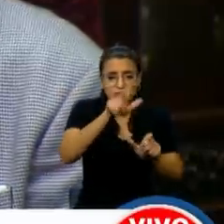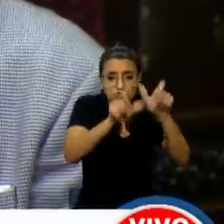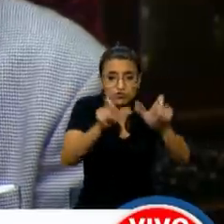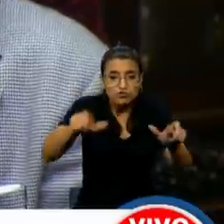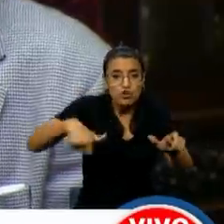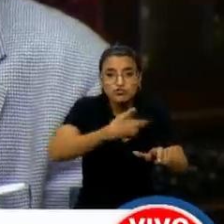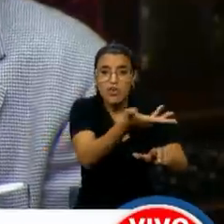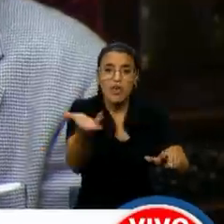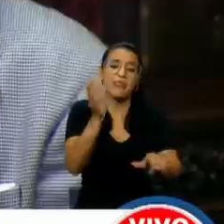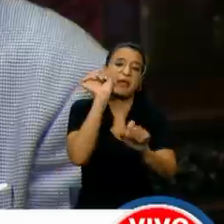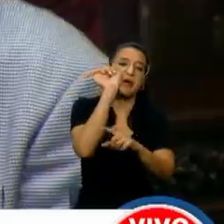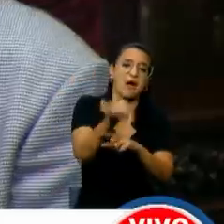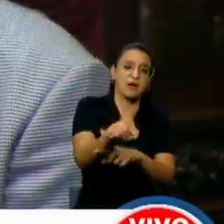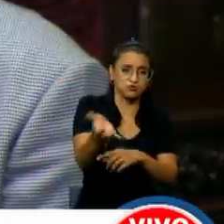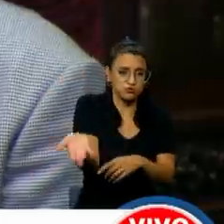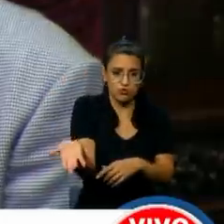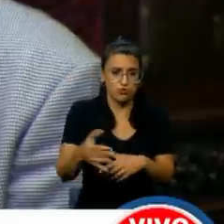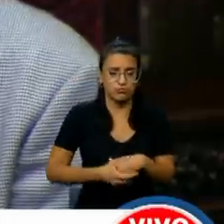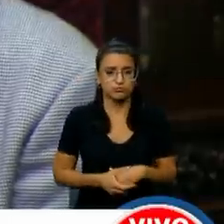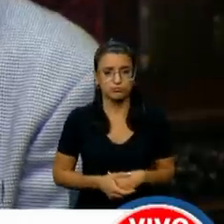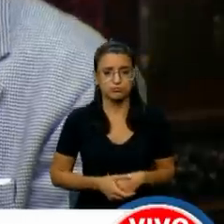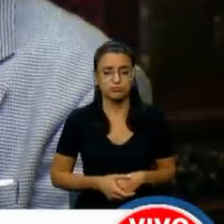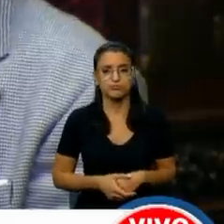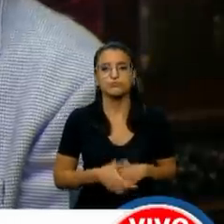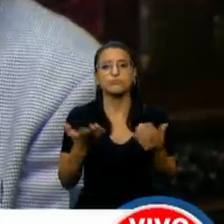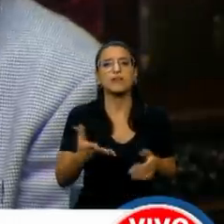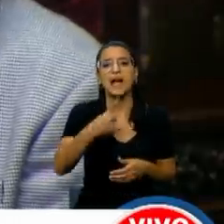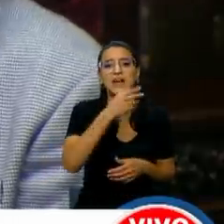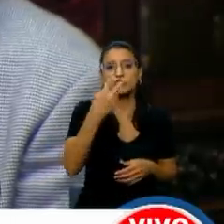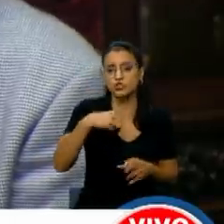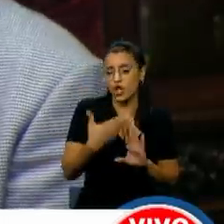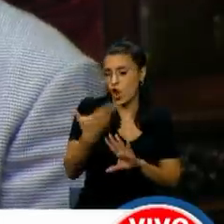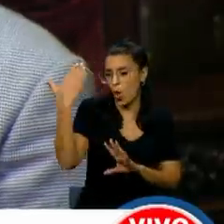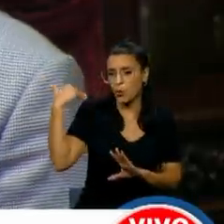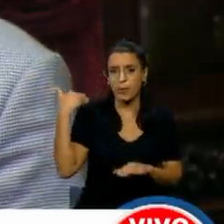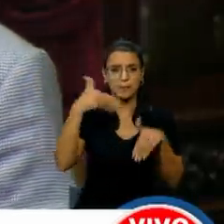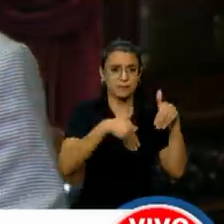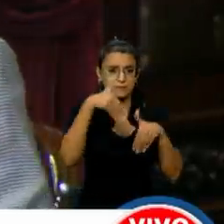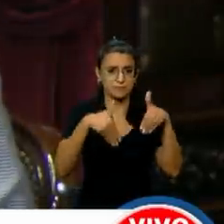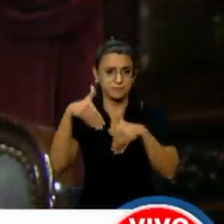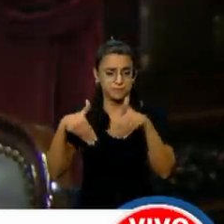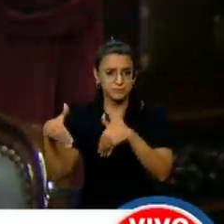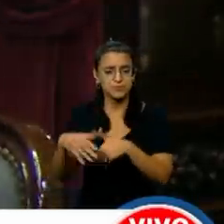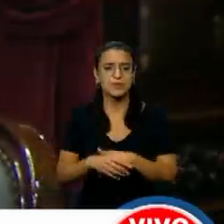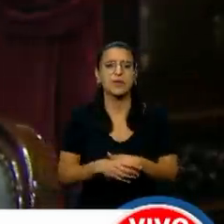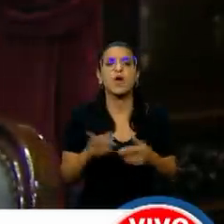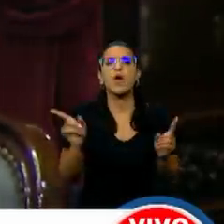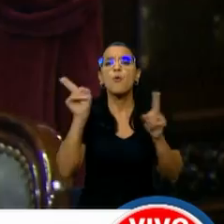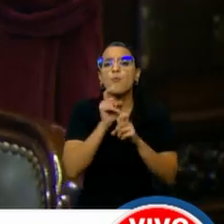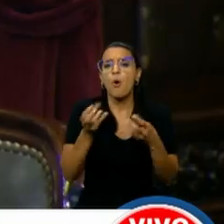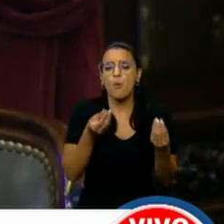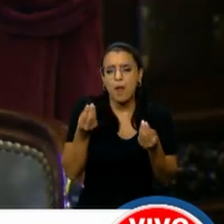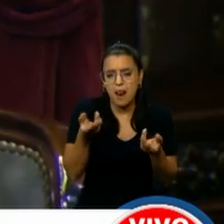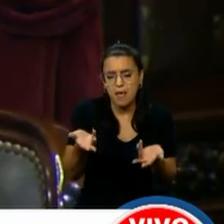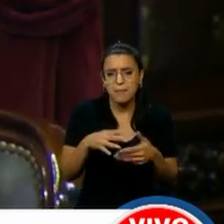a los argentinos a las argentinas el 14 de noviembre es expresado en las urnas el problema es que ahora